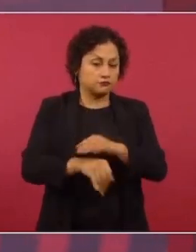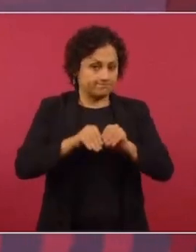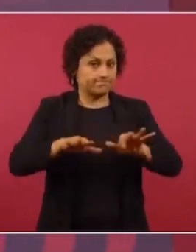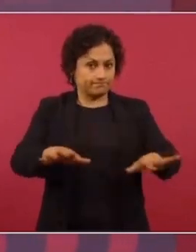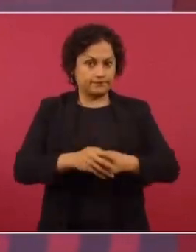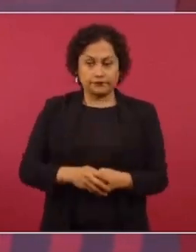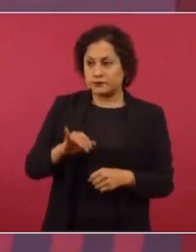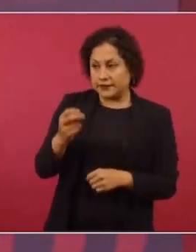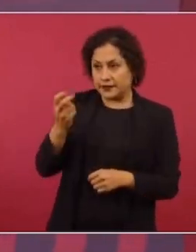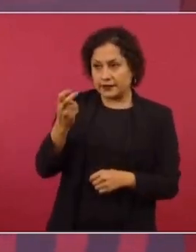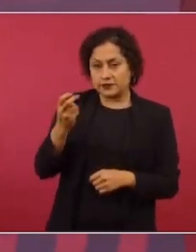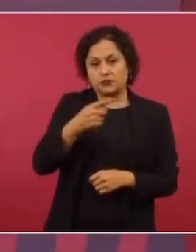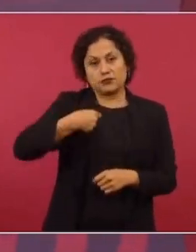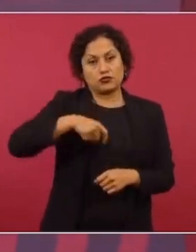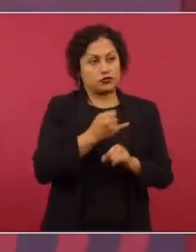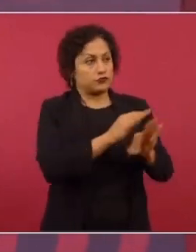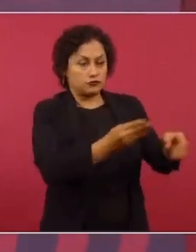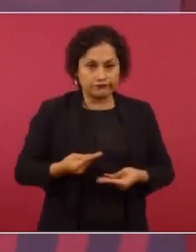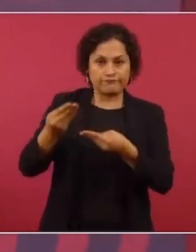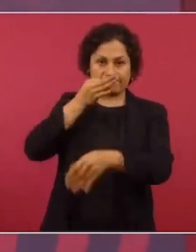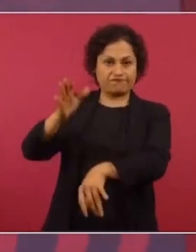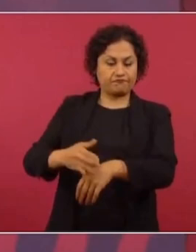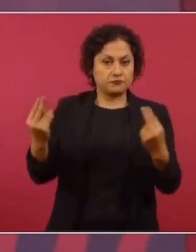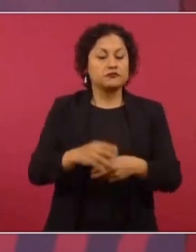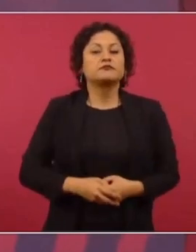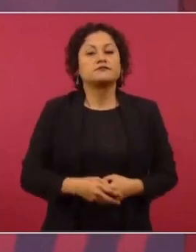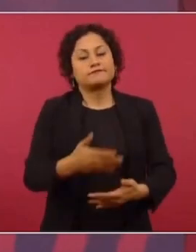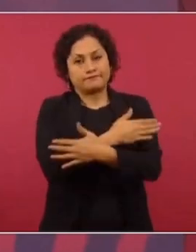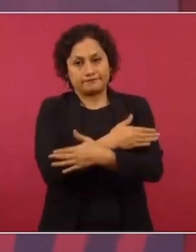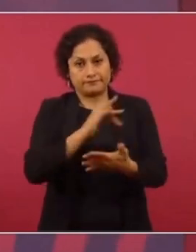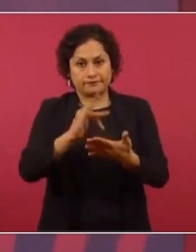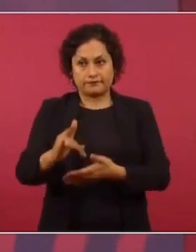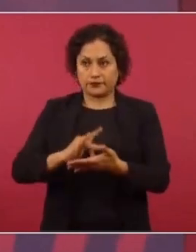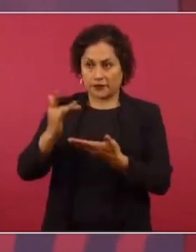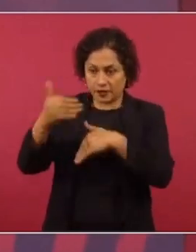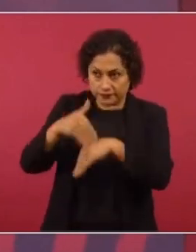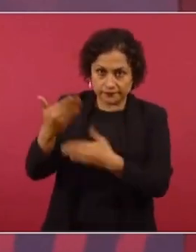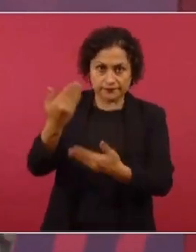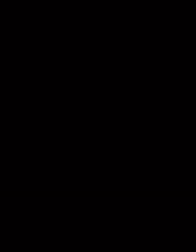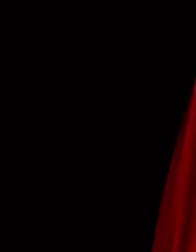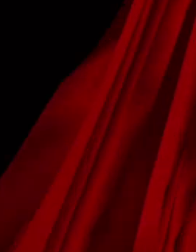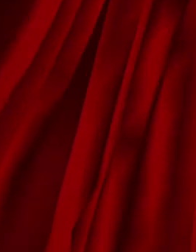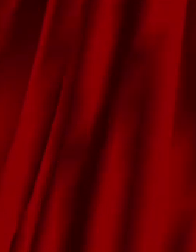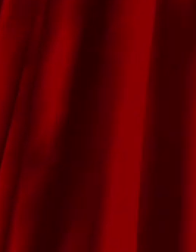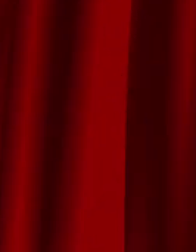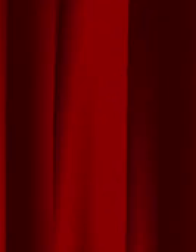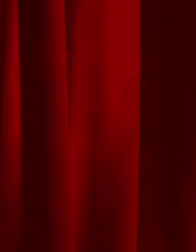información. Así es, con lo que tengamos inmediatamente se lo reportamos. Bueno, un abrazo, muchas gracias. Gracias, a sus órdenes. Adiós.